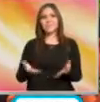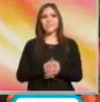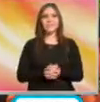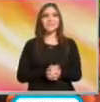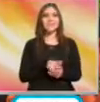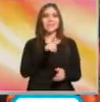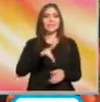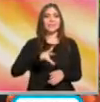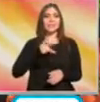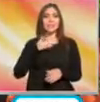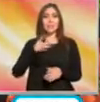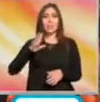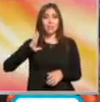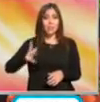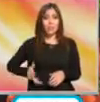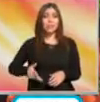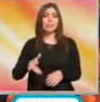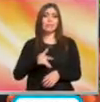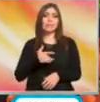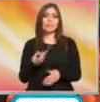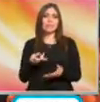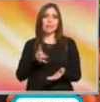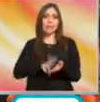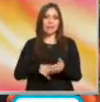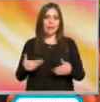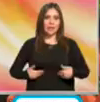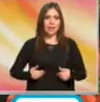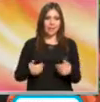aparte orgulloso, estoy hambriento, chef. Sí, totalmente. Así que ahorita